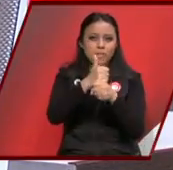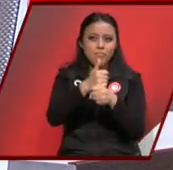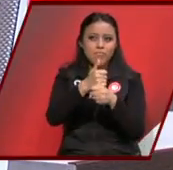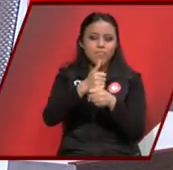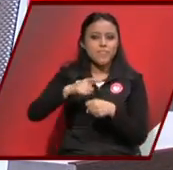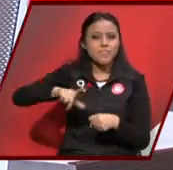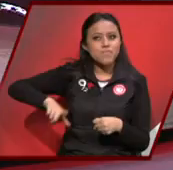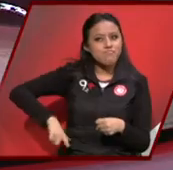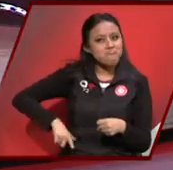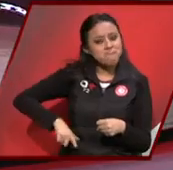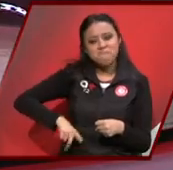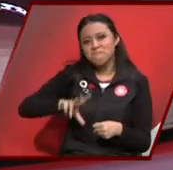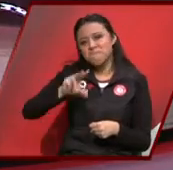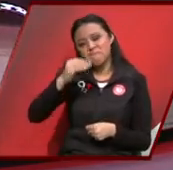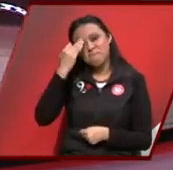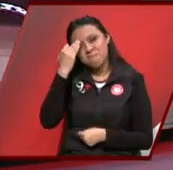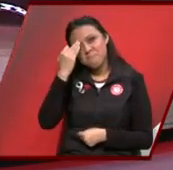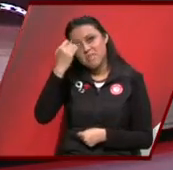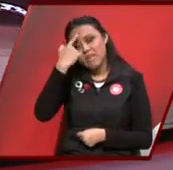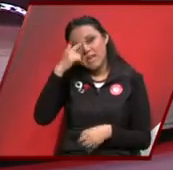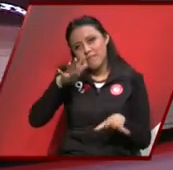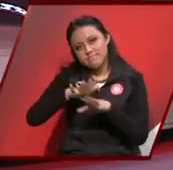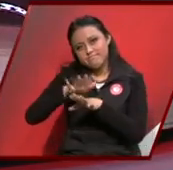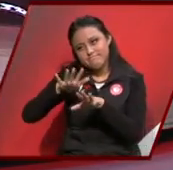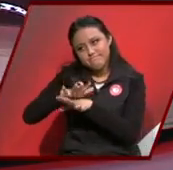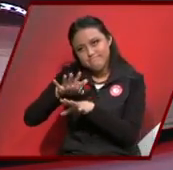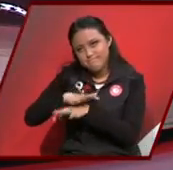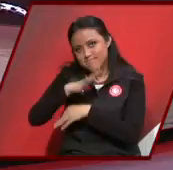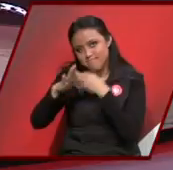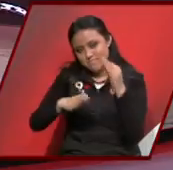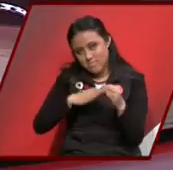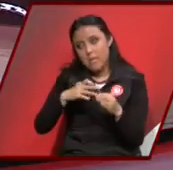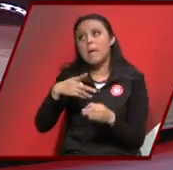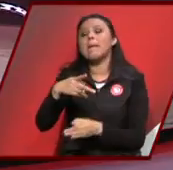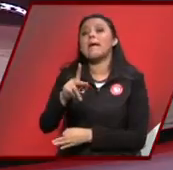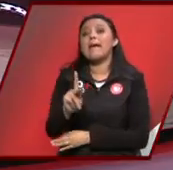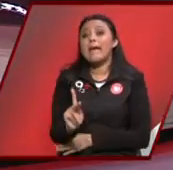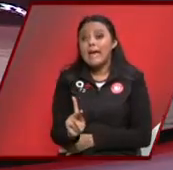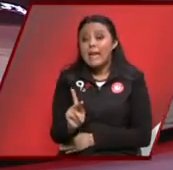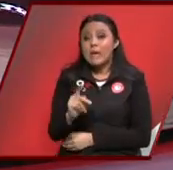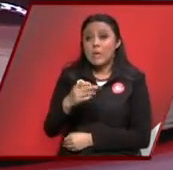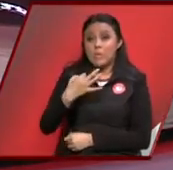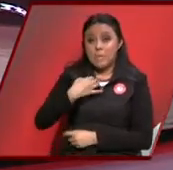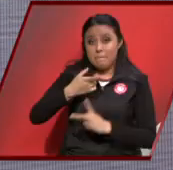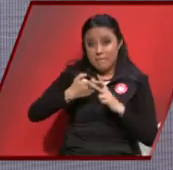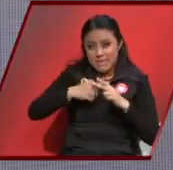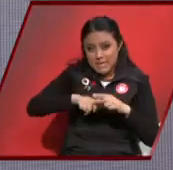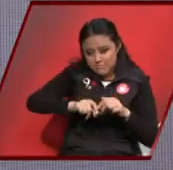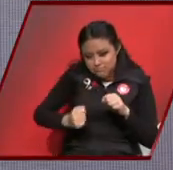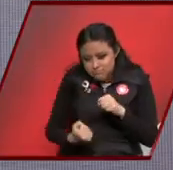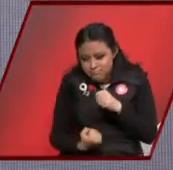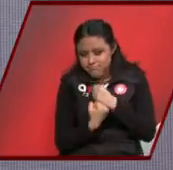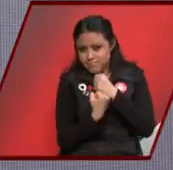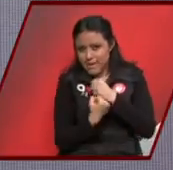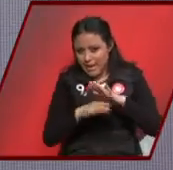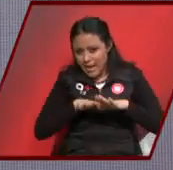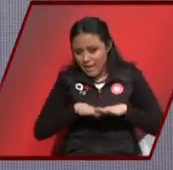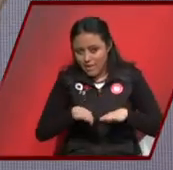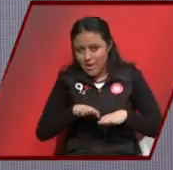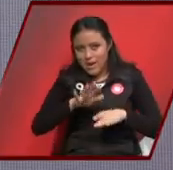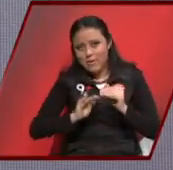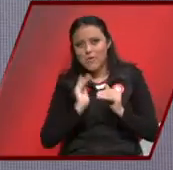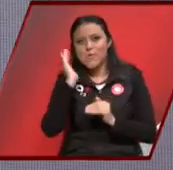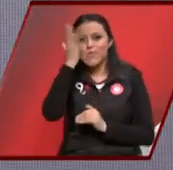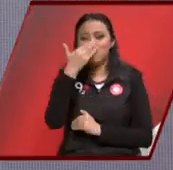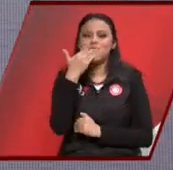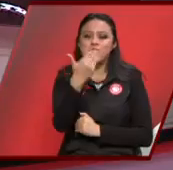gobierno, no dan tiempo para hacer los grandes cambios que requiere la ciudad, pero dejar un camino ya marcado puede ser bueno.